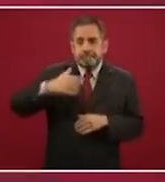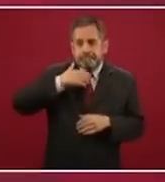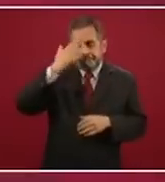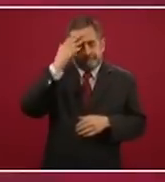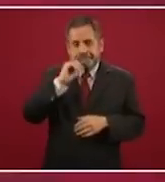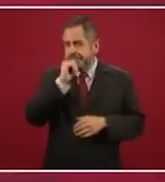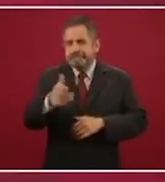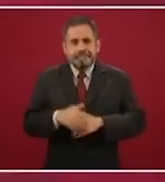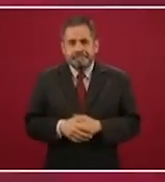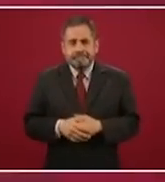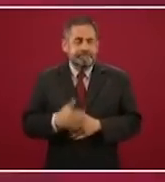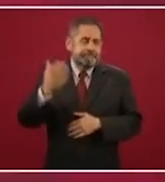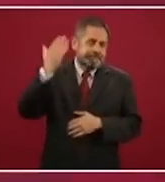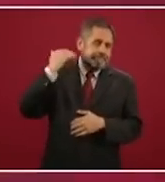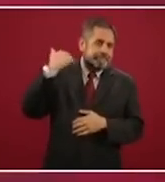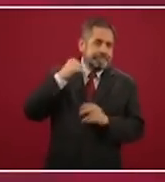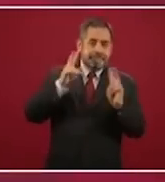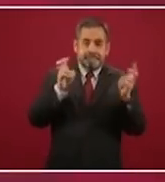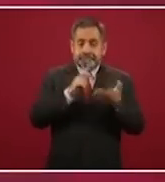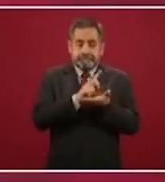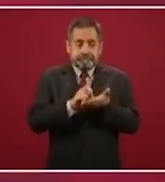eran temas tabú,